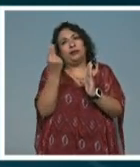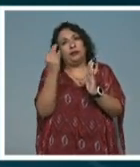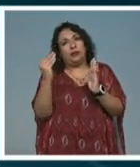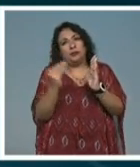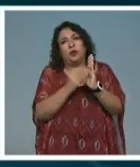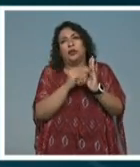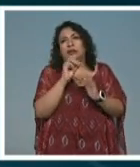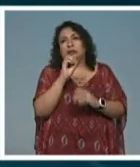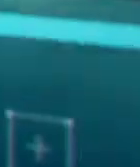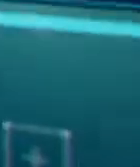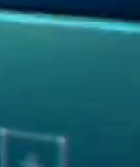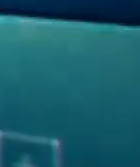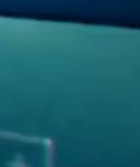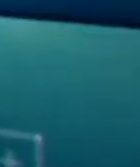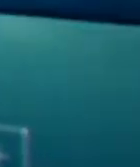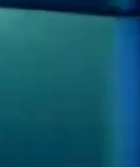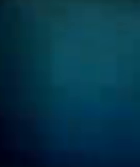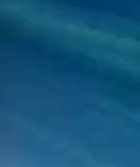seguro. No puede faltar.